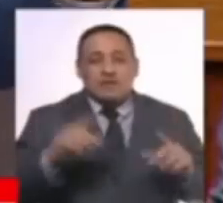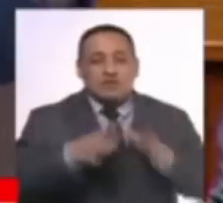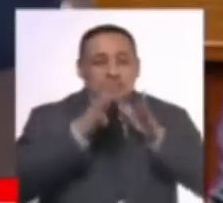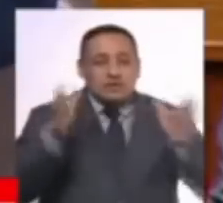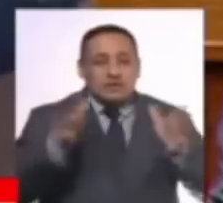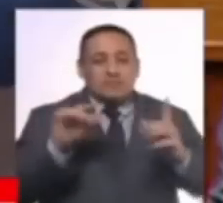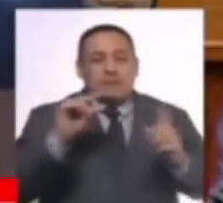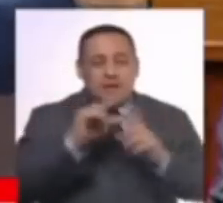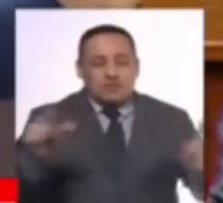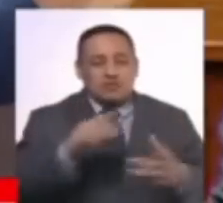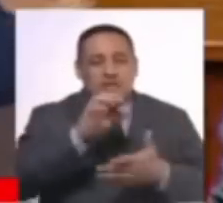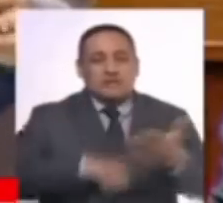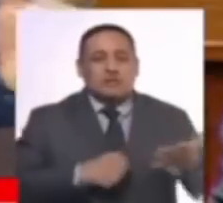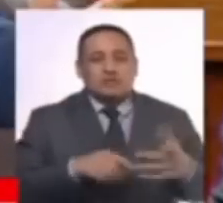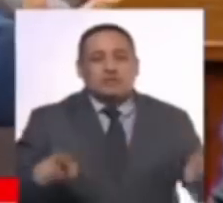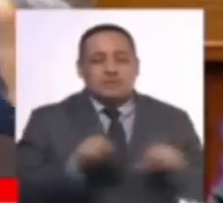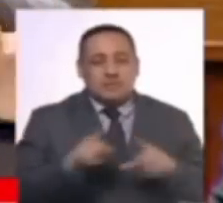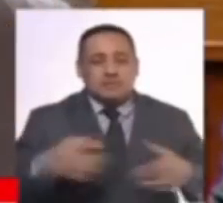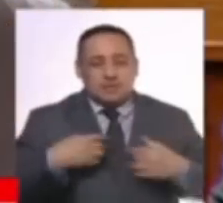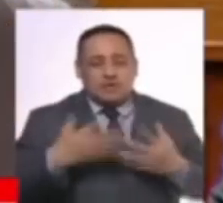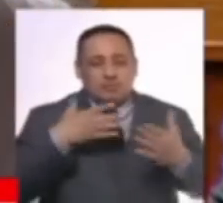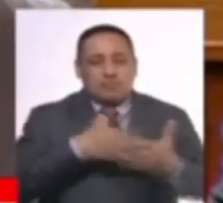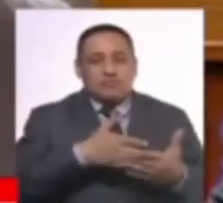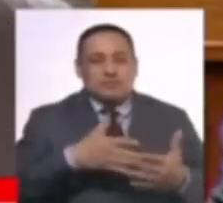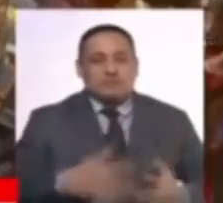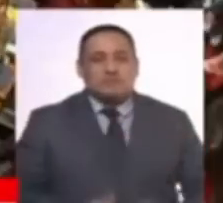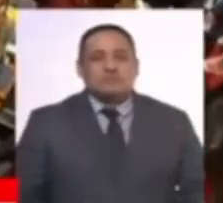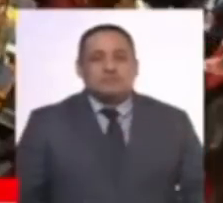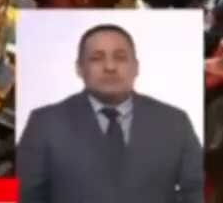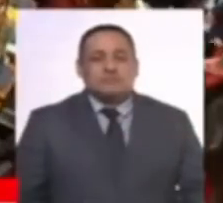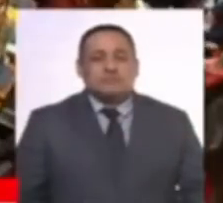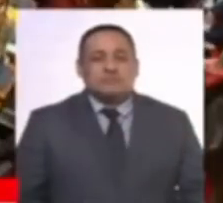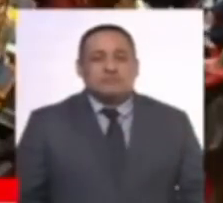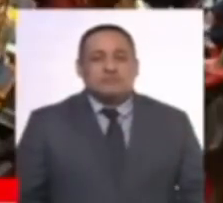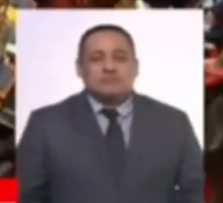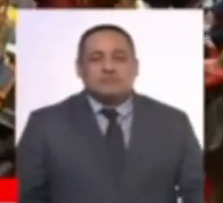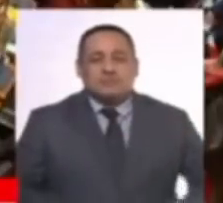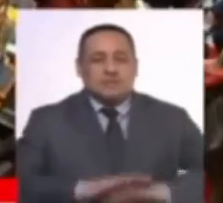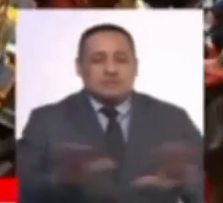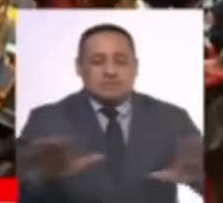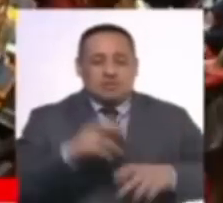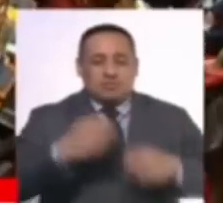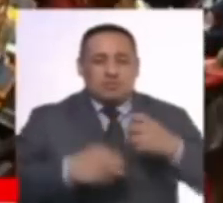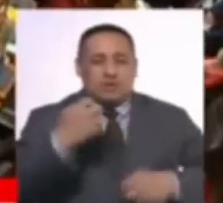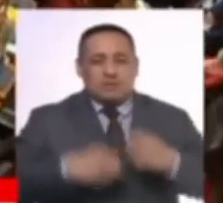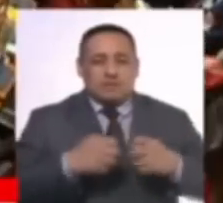sé de qué palabra, pero lo retiro, si les ofende, ¿no? Ya bien terminó el problema, entonces vamos a seguir.